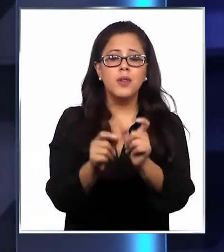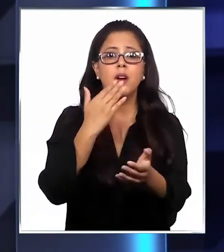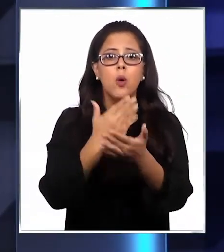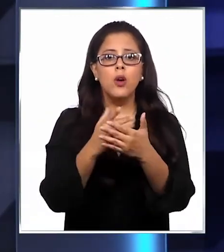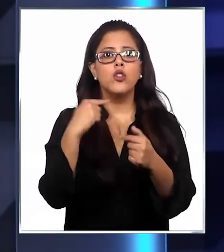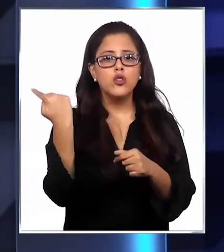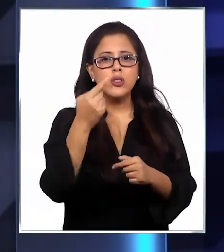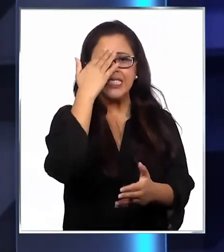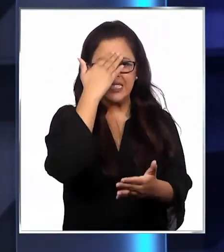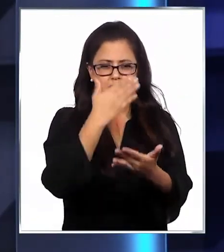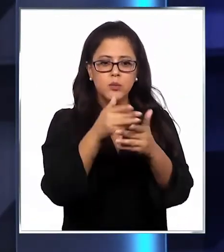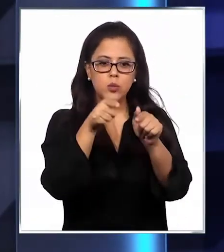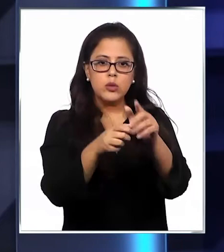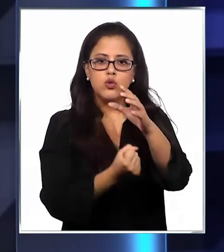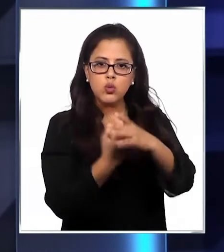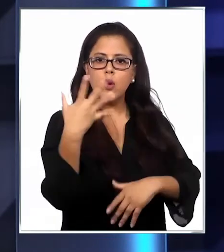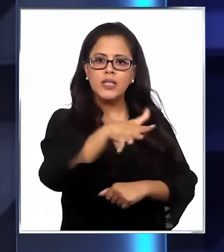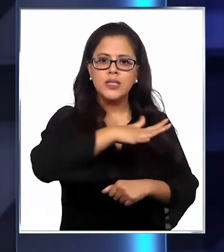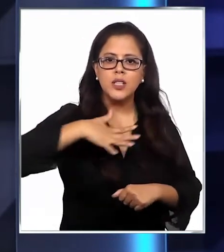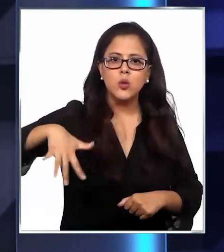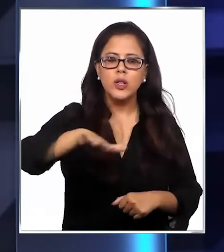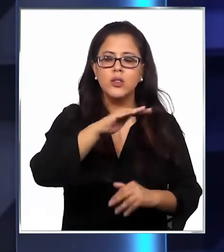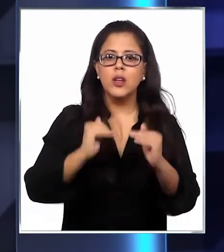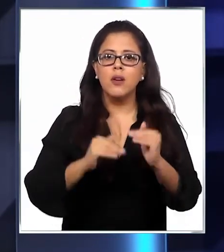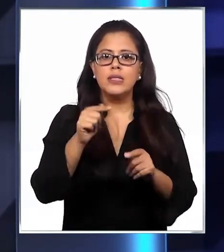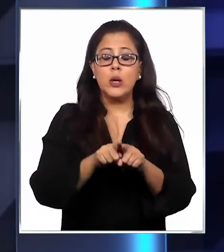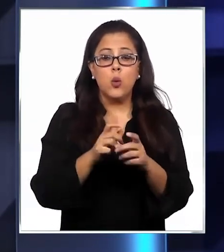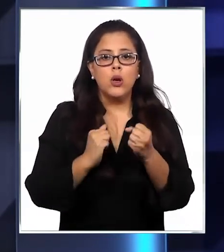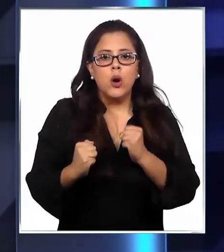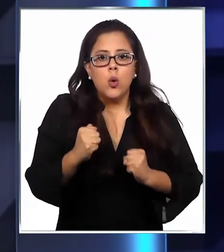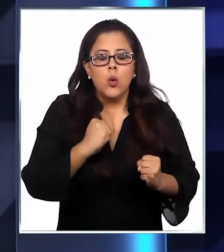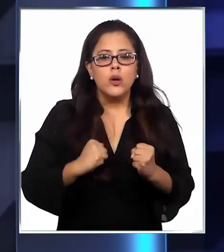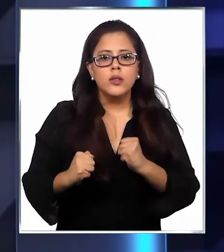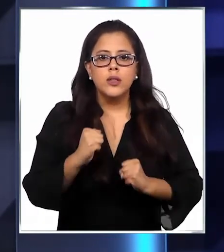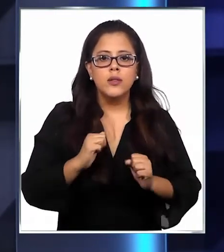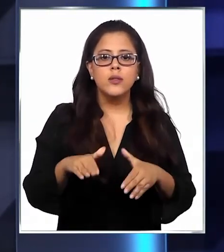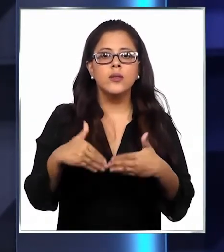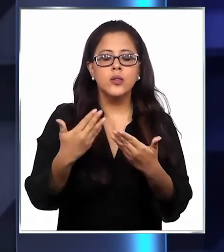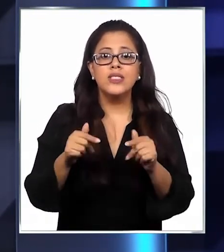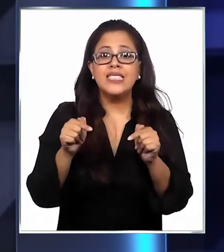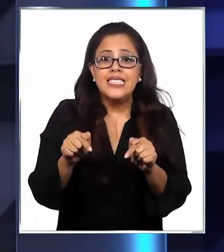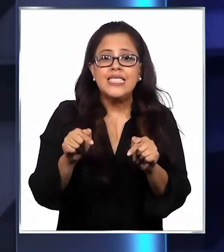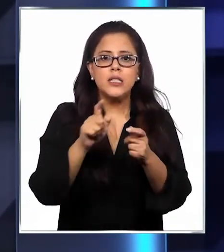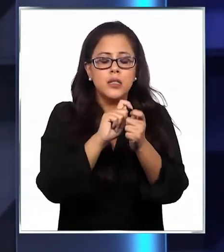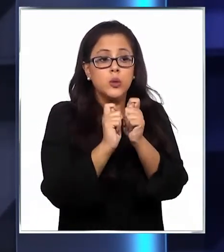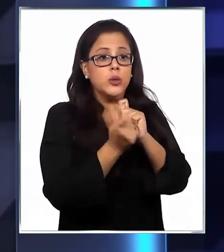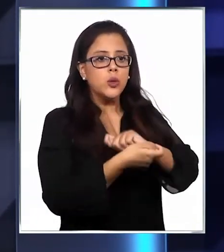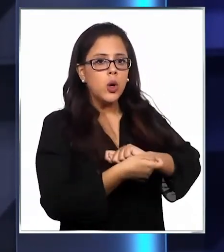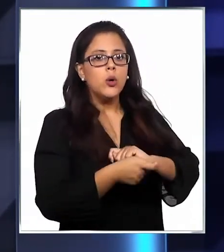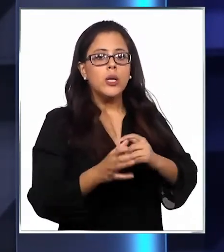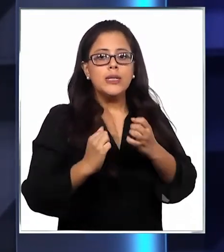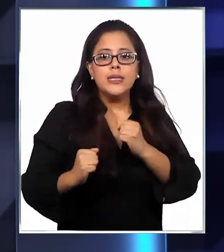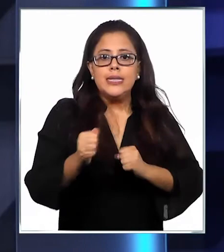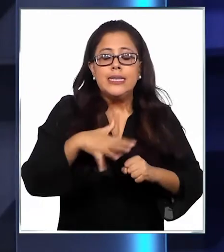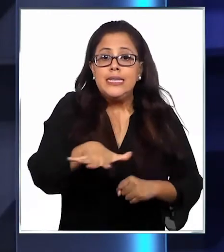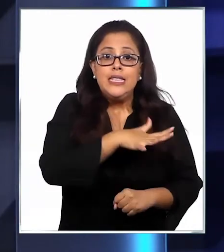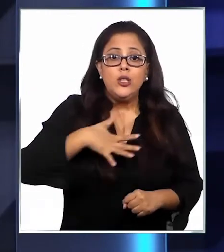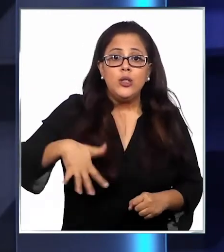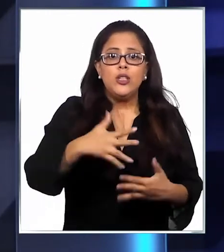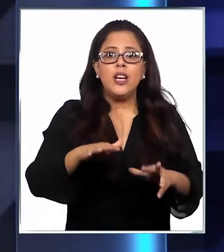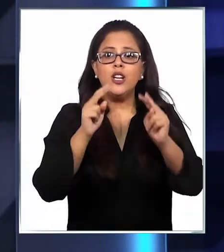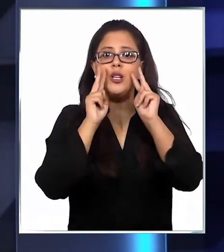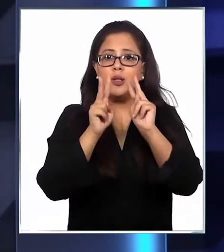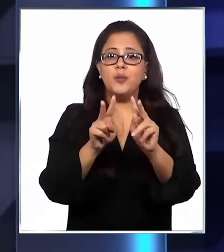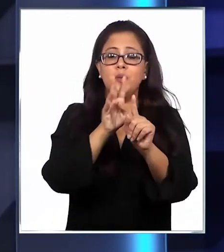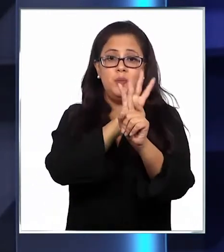uno se enfrenta a este tipo de situaciones que son nuevas, suele haber algo de nervios también, ¿verdad? Entonces la atención a veces cambia un poco las condiciones. Me ha tocado